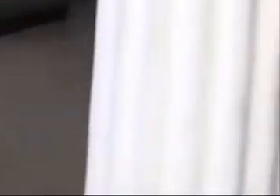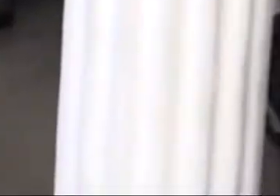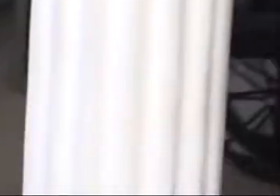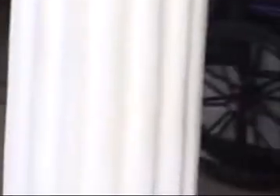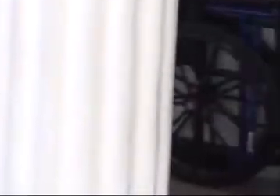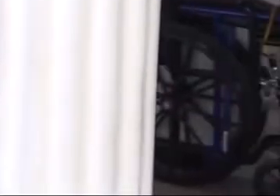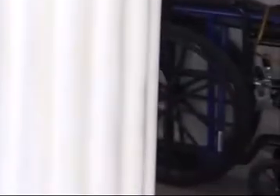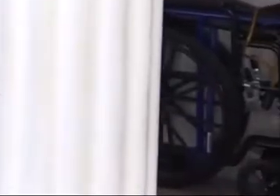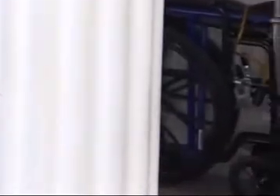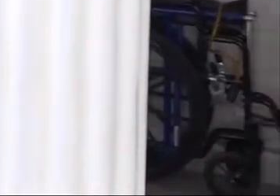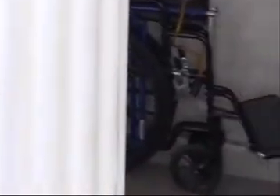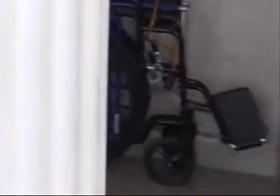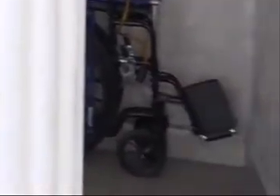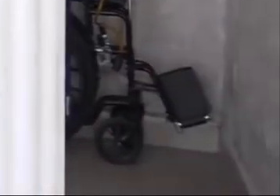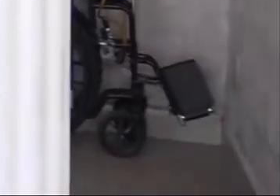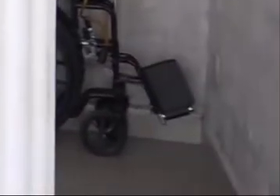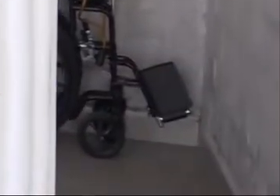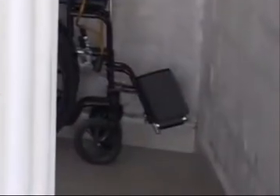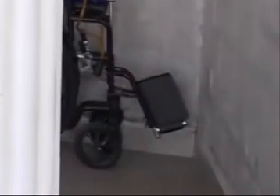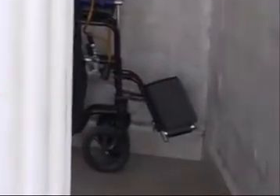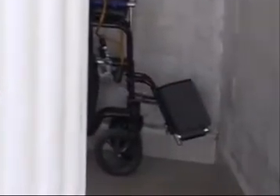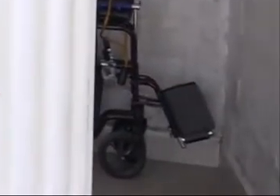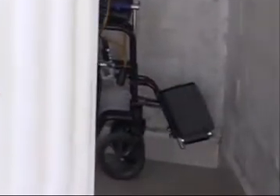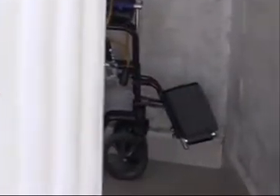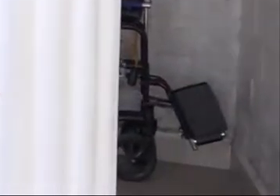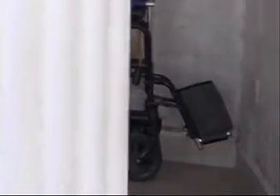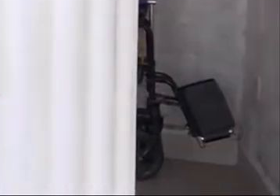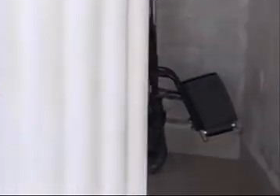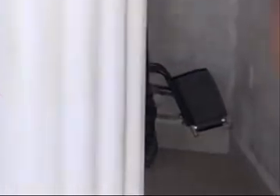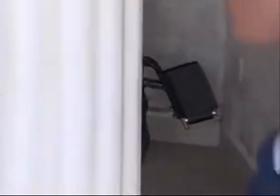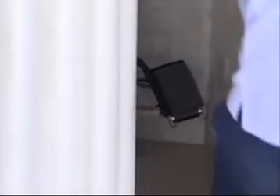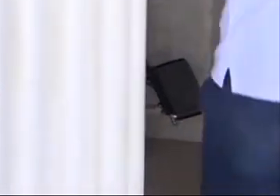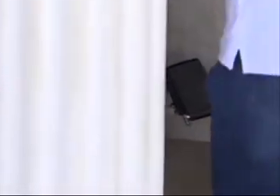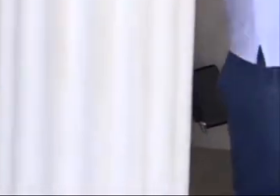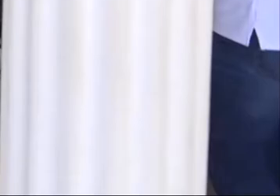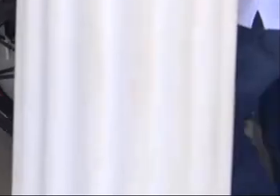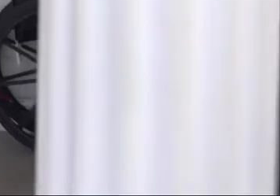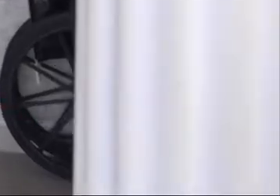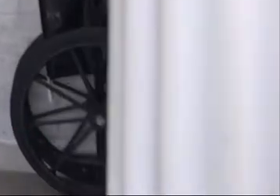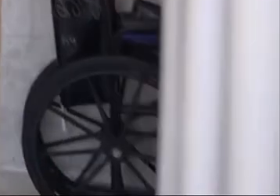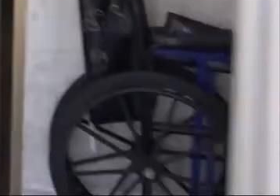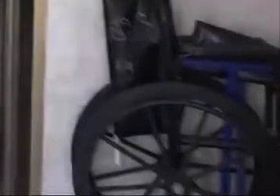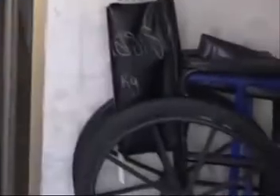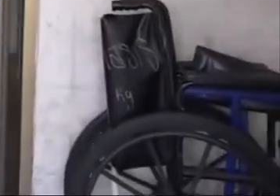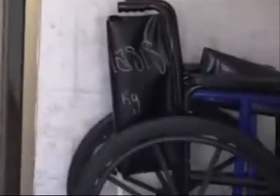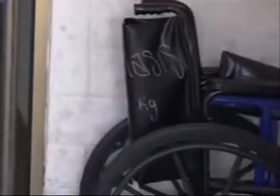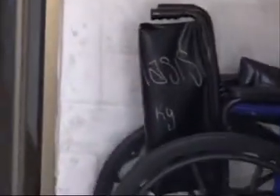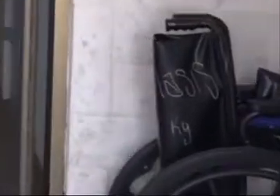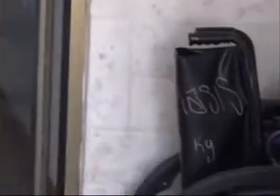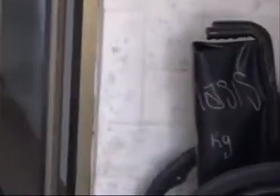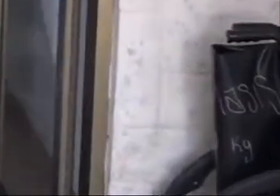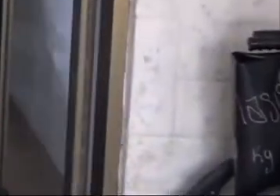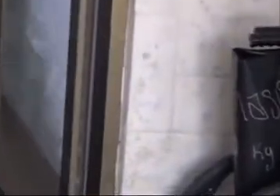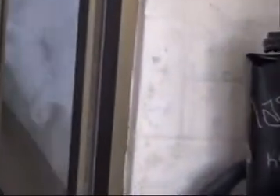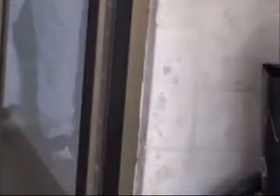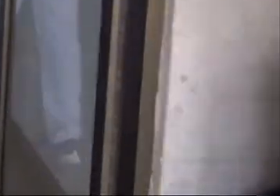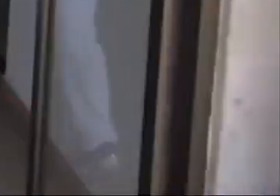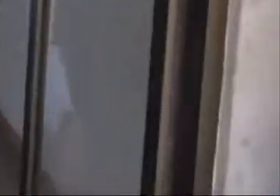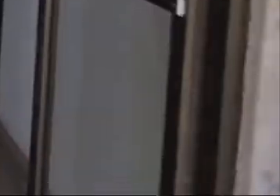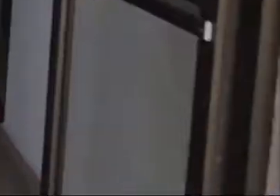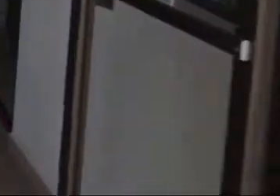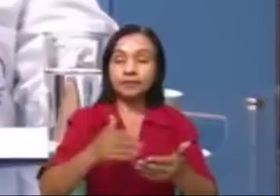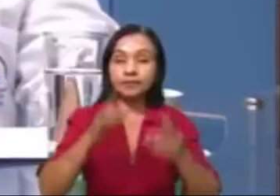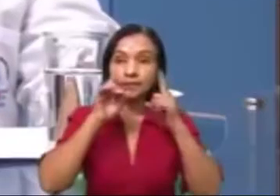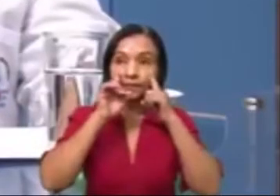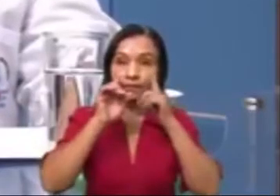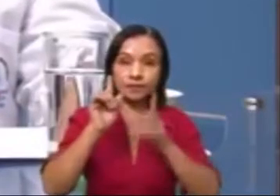estrategias de vacunación desarrolladas en el país. Eso es muy importante porque esto es un esquema de dos dosis que ya nos aspiramos a finalizar el año de tener